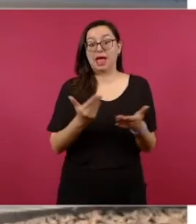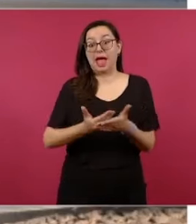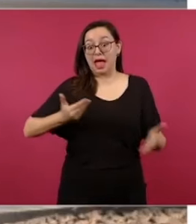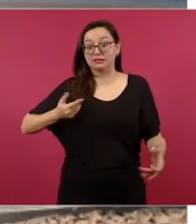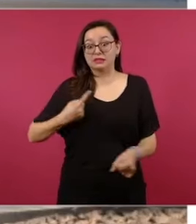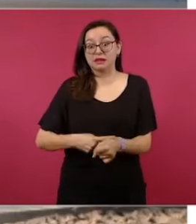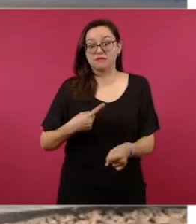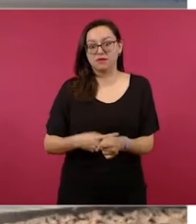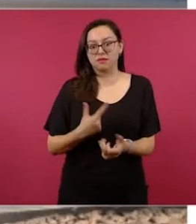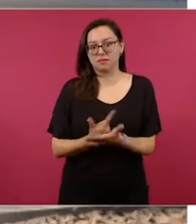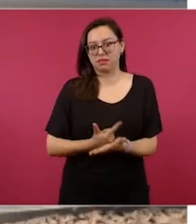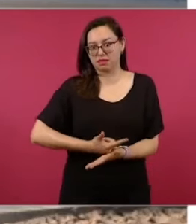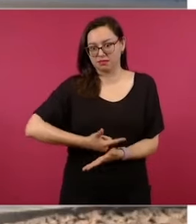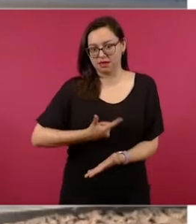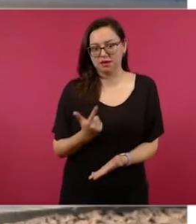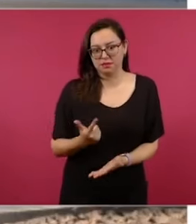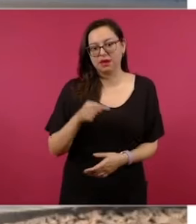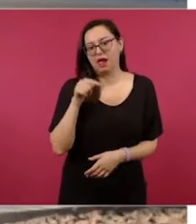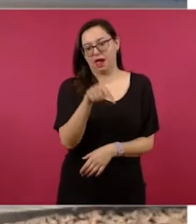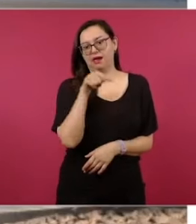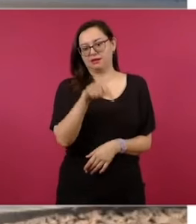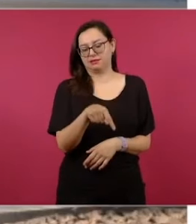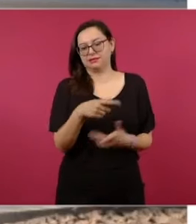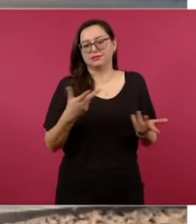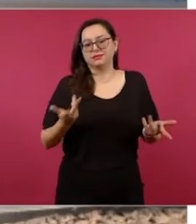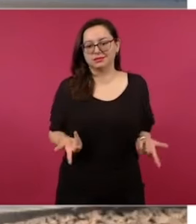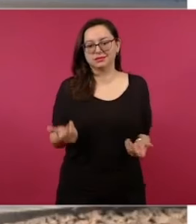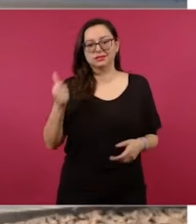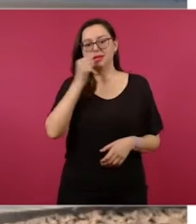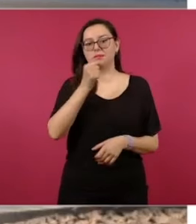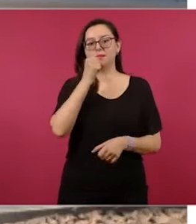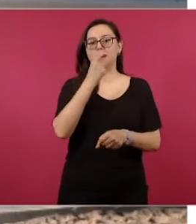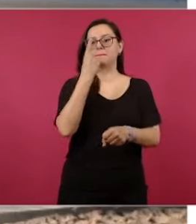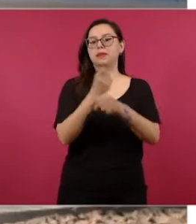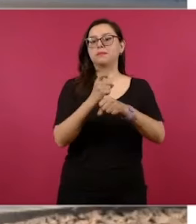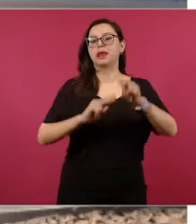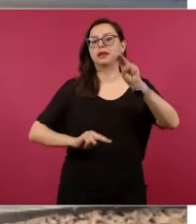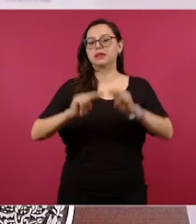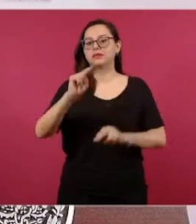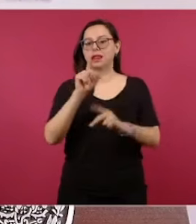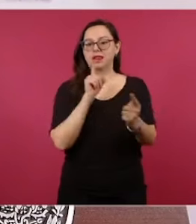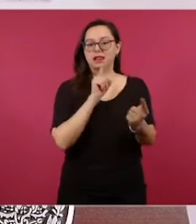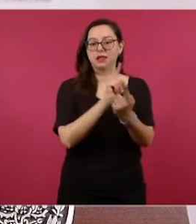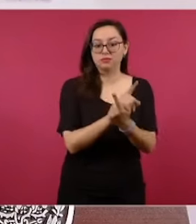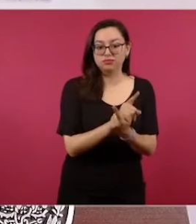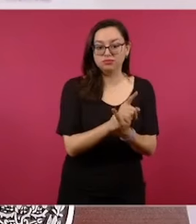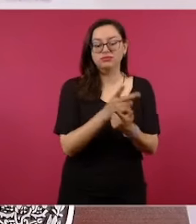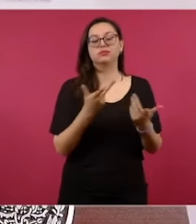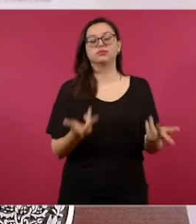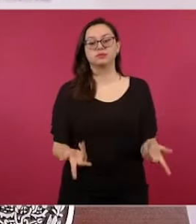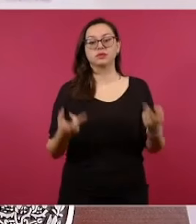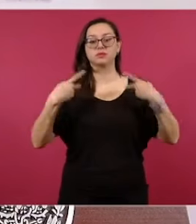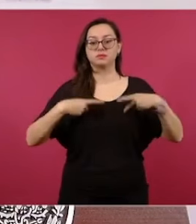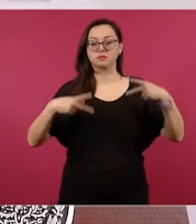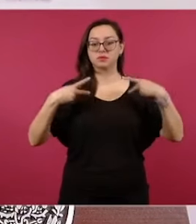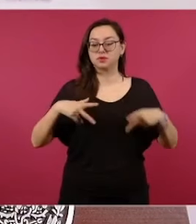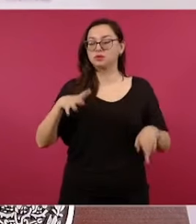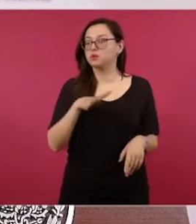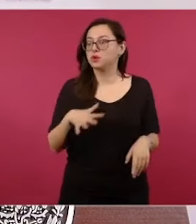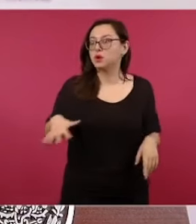Destinando la prestación, enfocando a la prestación ambulatoria de estos servicios para las personas sin